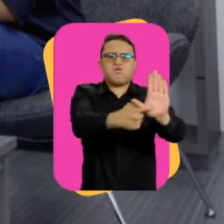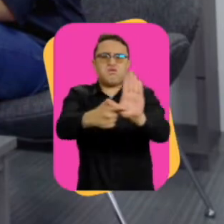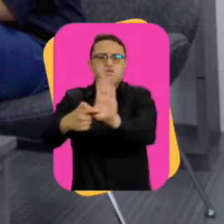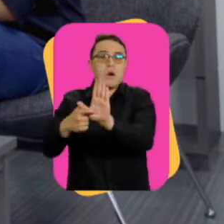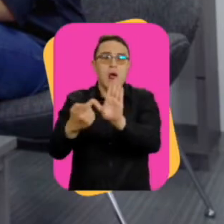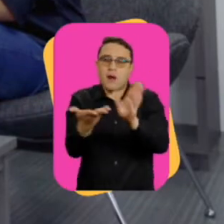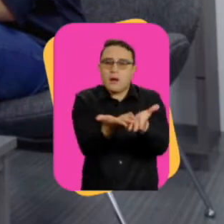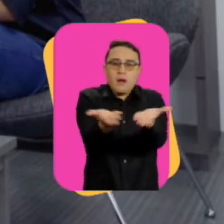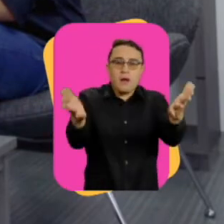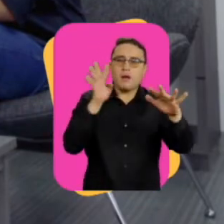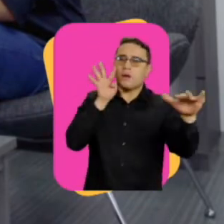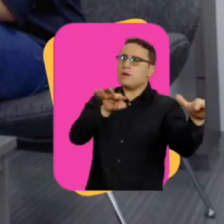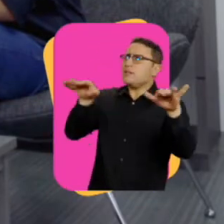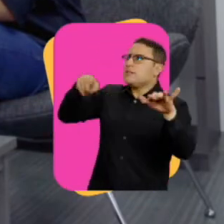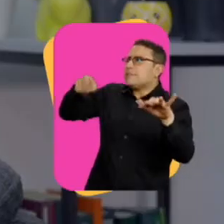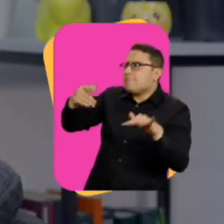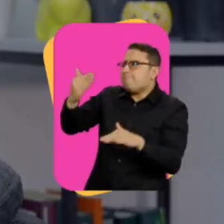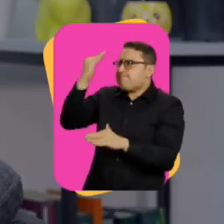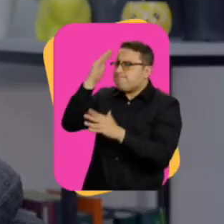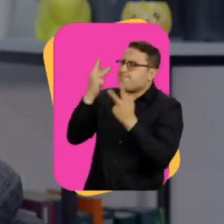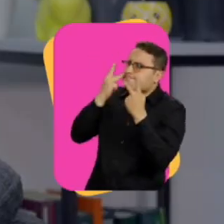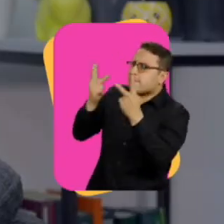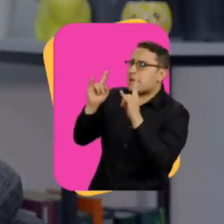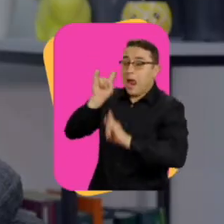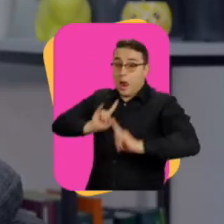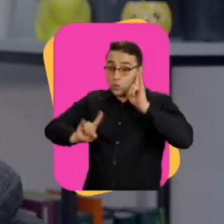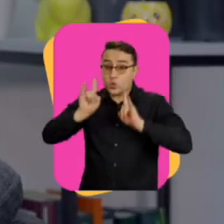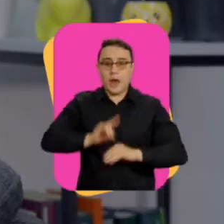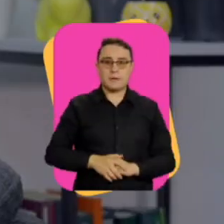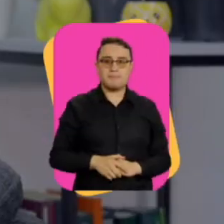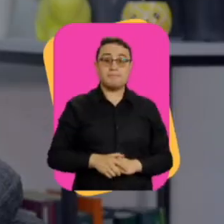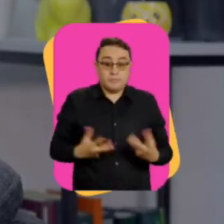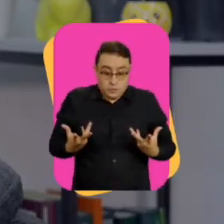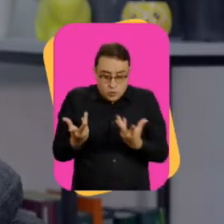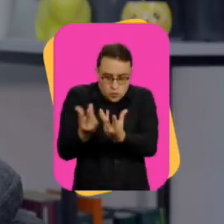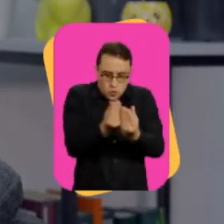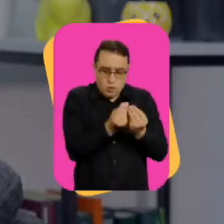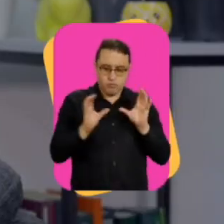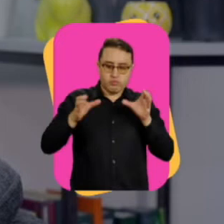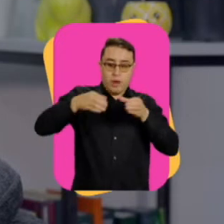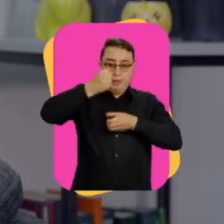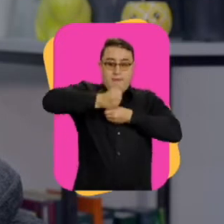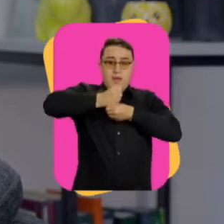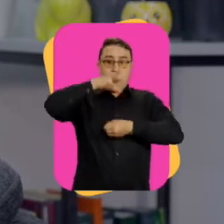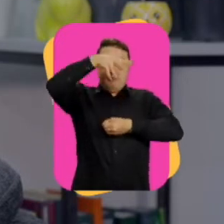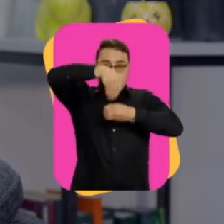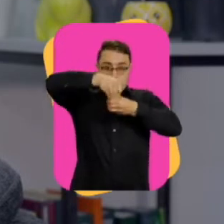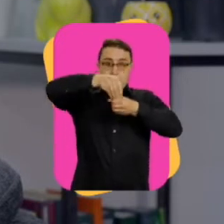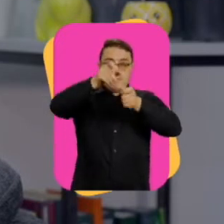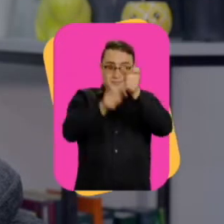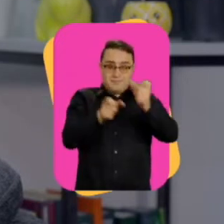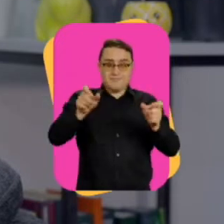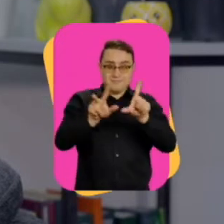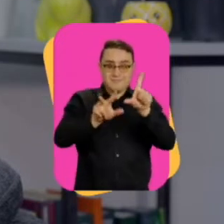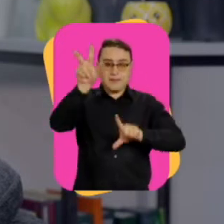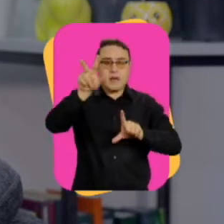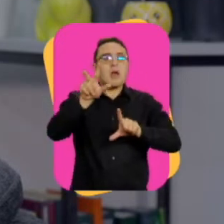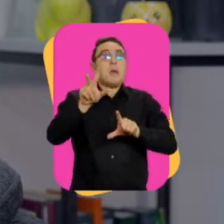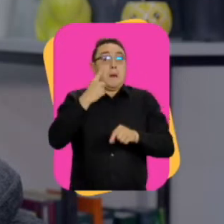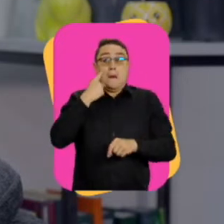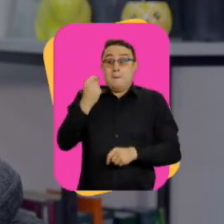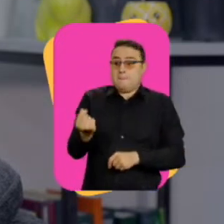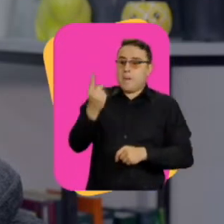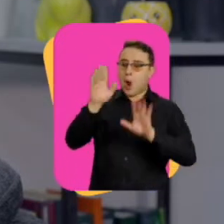momento necesitaban saber, ver y escuchar. El equipo jugó un papel fundamental en todo esto. Lo primero que hicimos fue dar un parte de tranquilidad